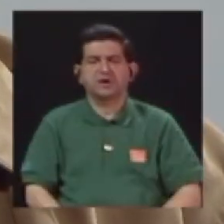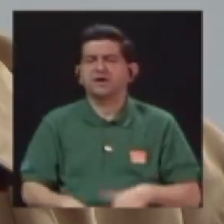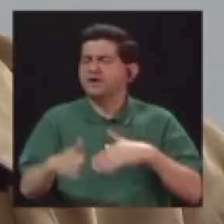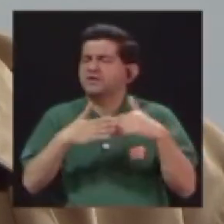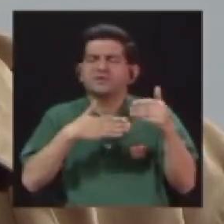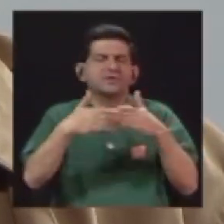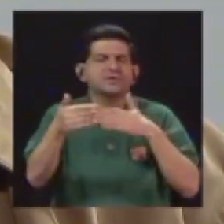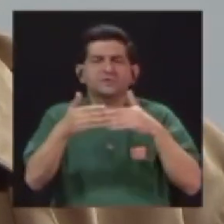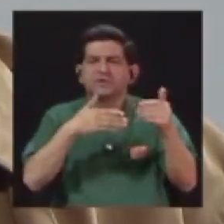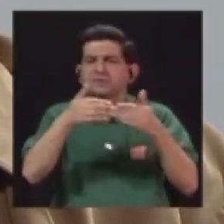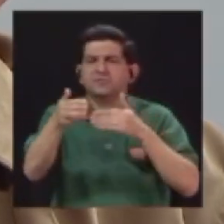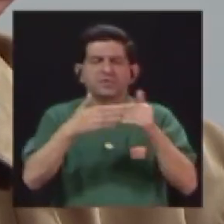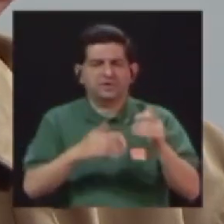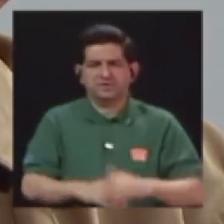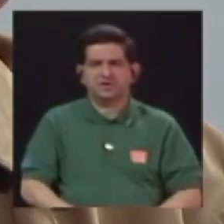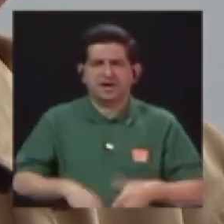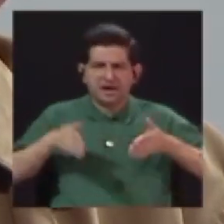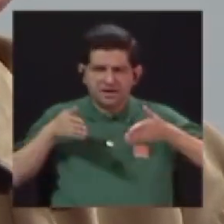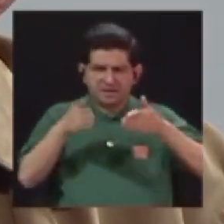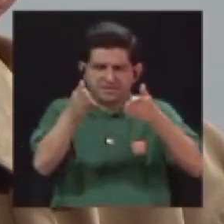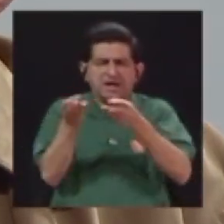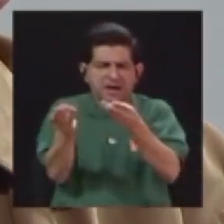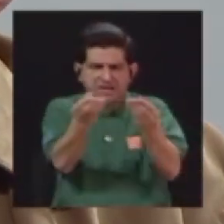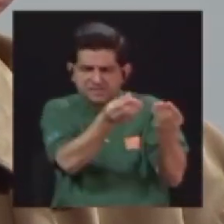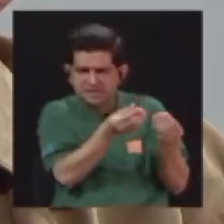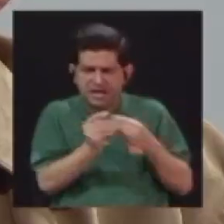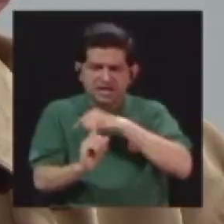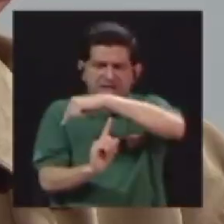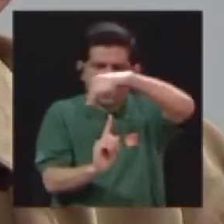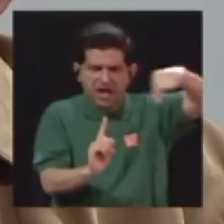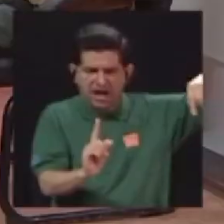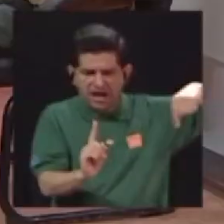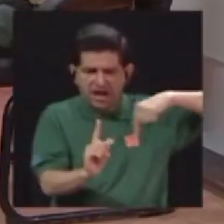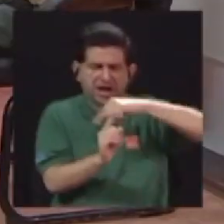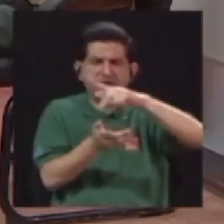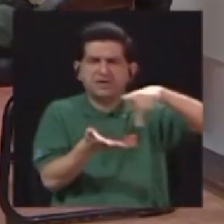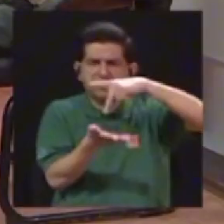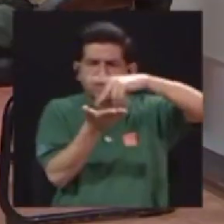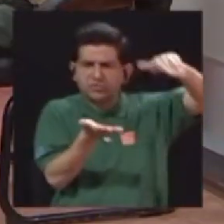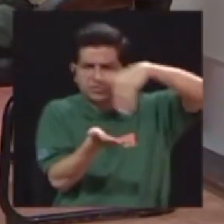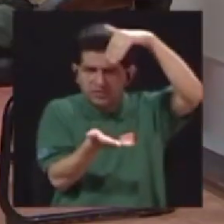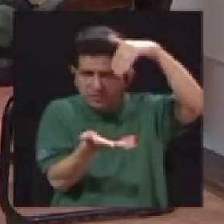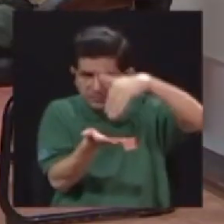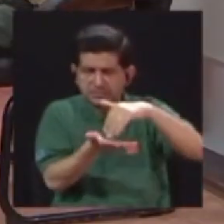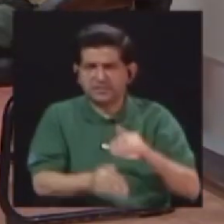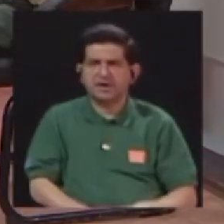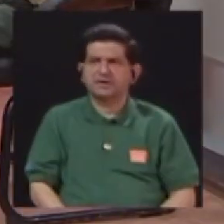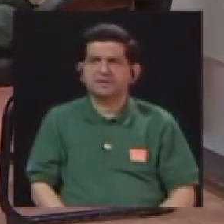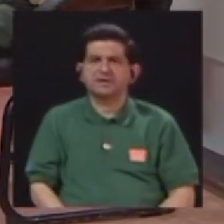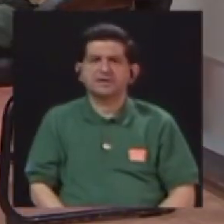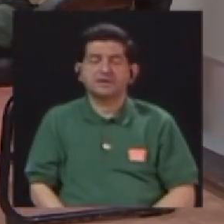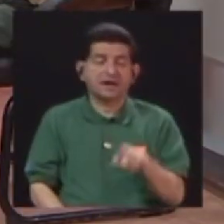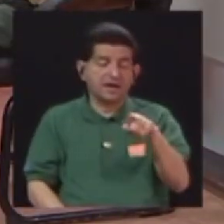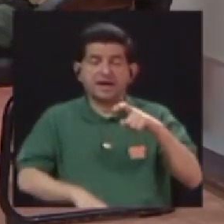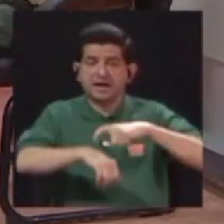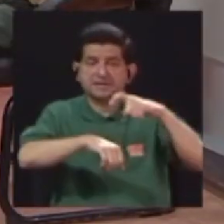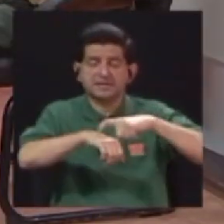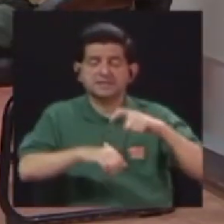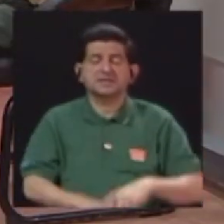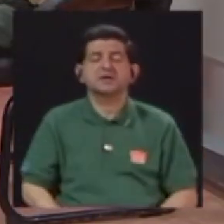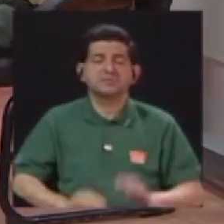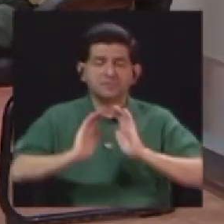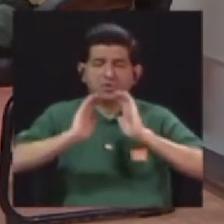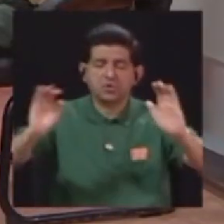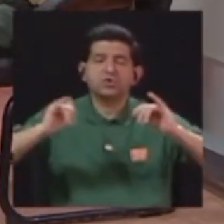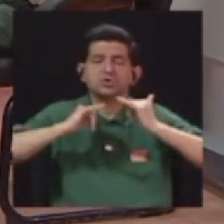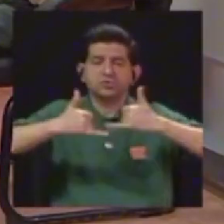cualquiera de las calles de tierra que rodeaban el Parque Central, los juegos que jugaban en esa época los chiquillos,